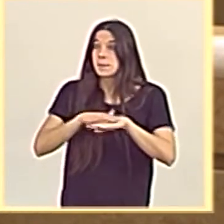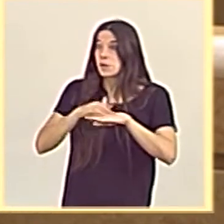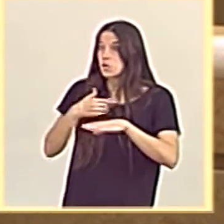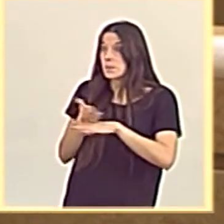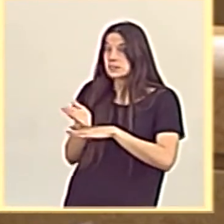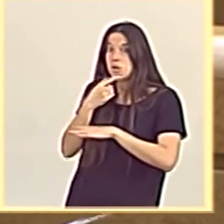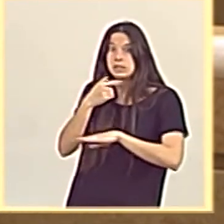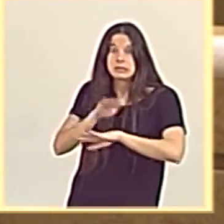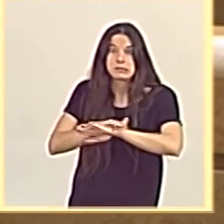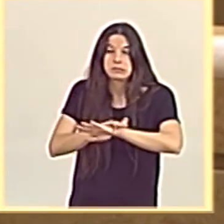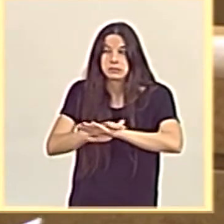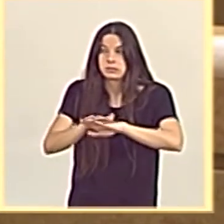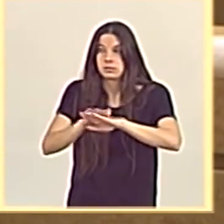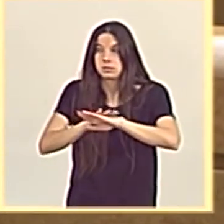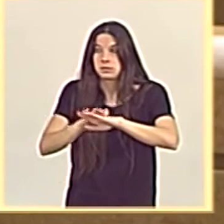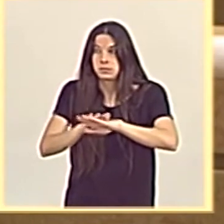Gracias.